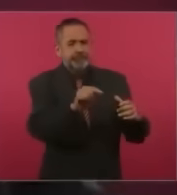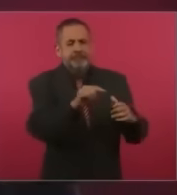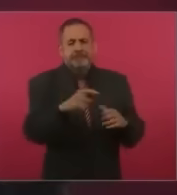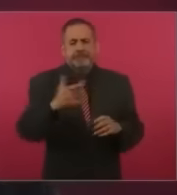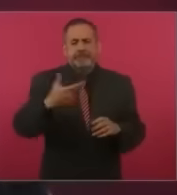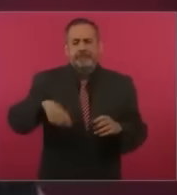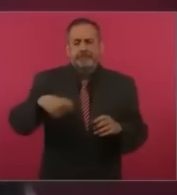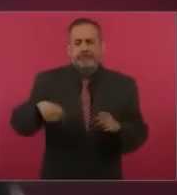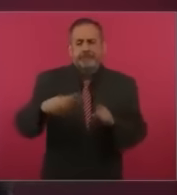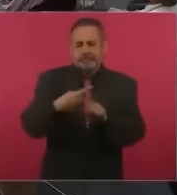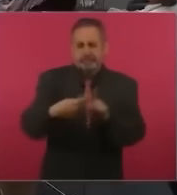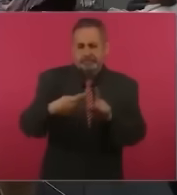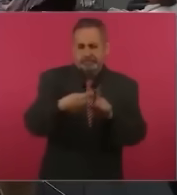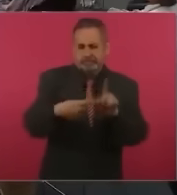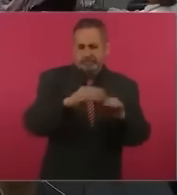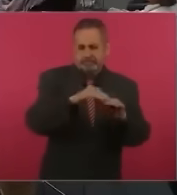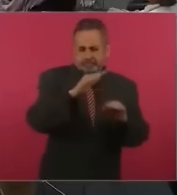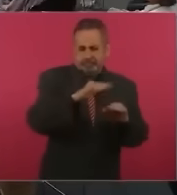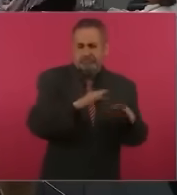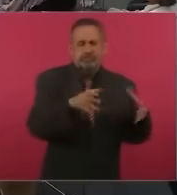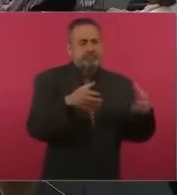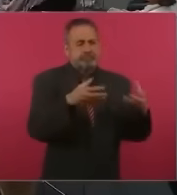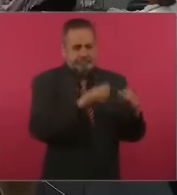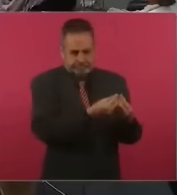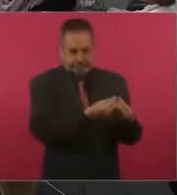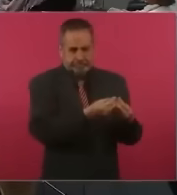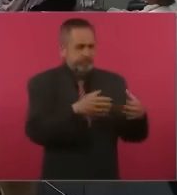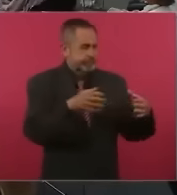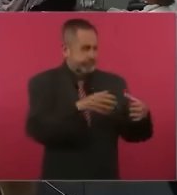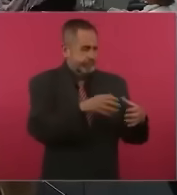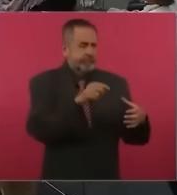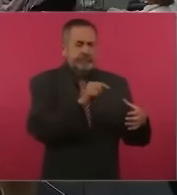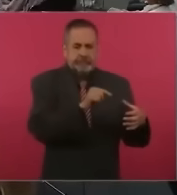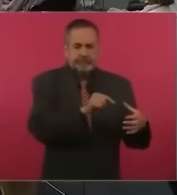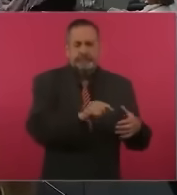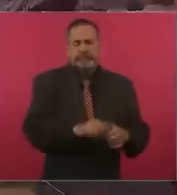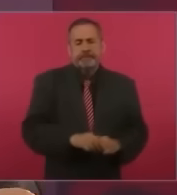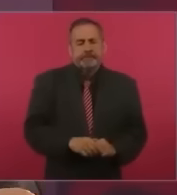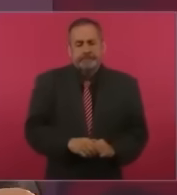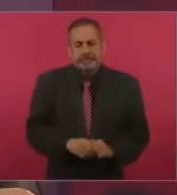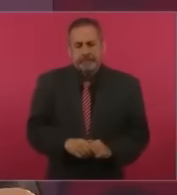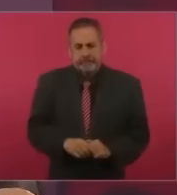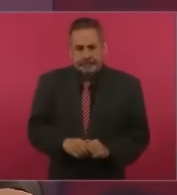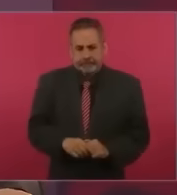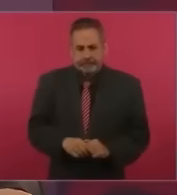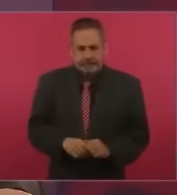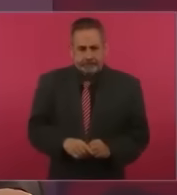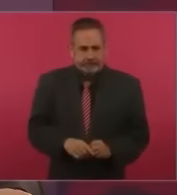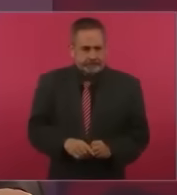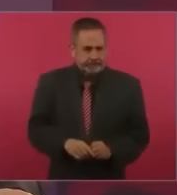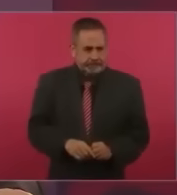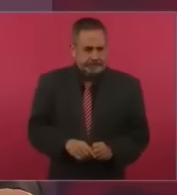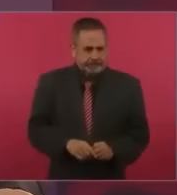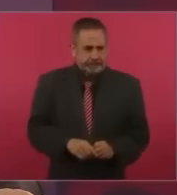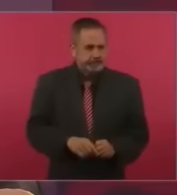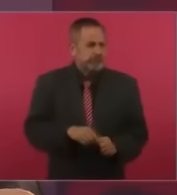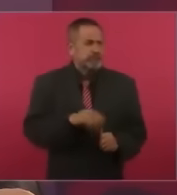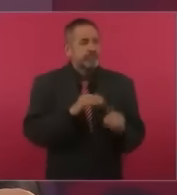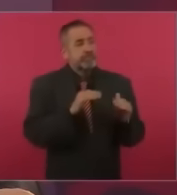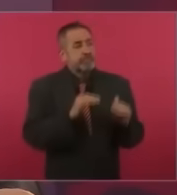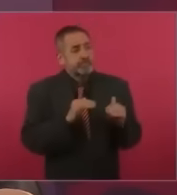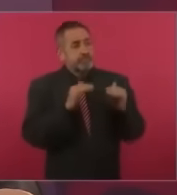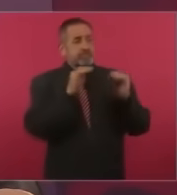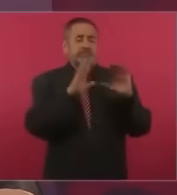movimiento y morena como partido son de izquierda tres entidades que políticamente se parecen y traslapan pero no son